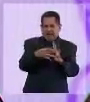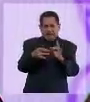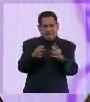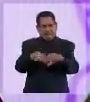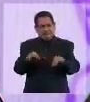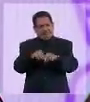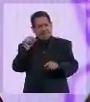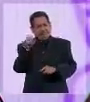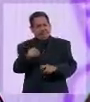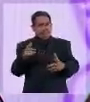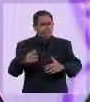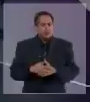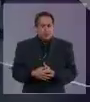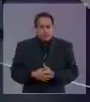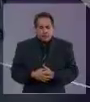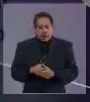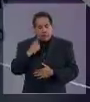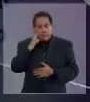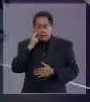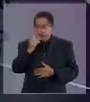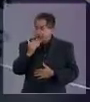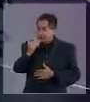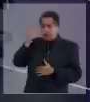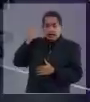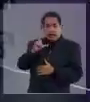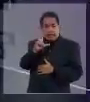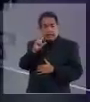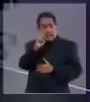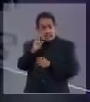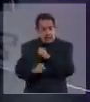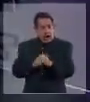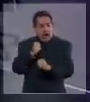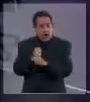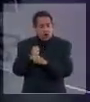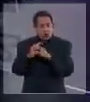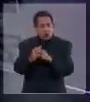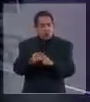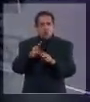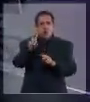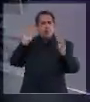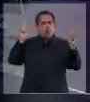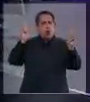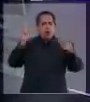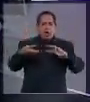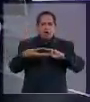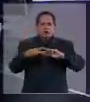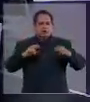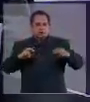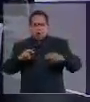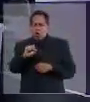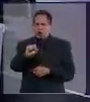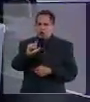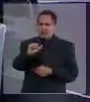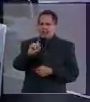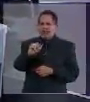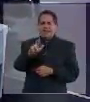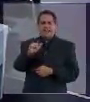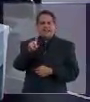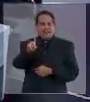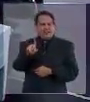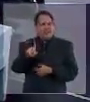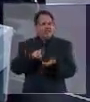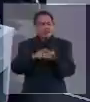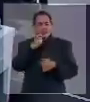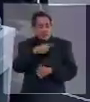sociales. Hace casi 30 años los documentos que crearon el Programa Nacional Solidaridad lo justificaban poniendo el número de pobres en